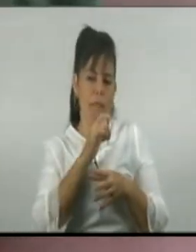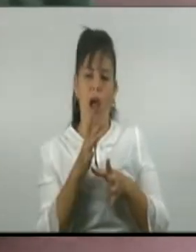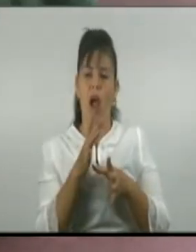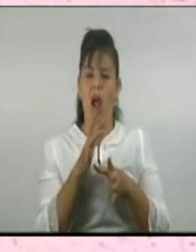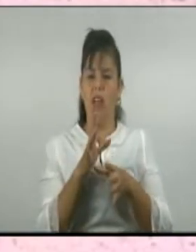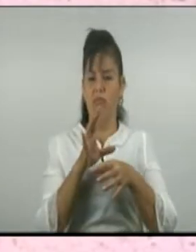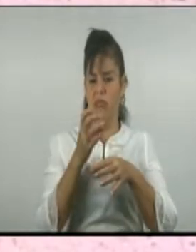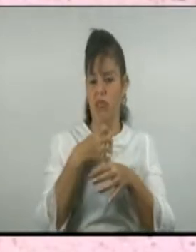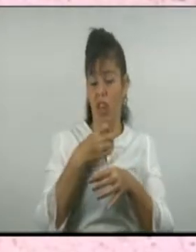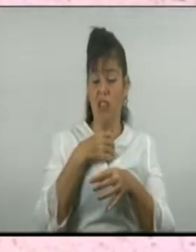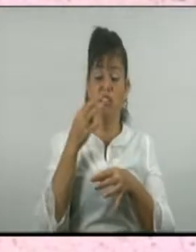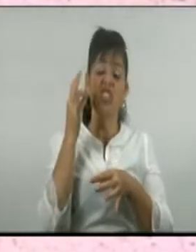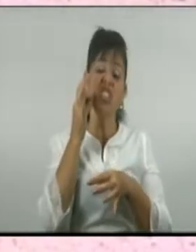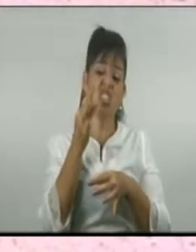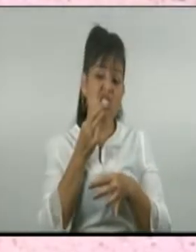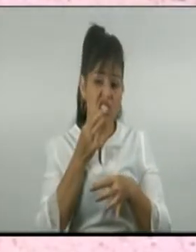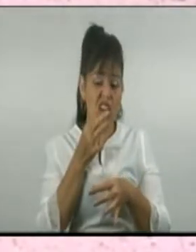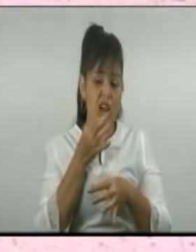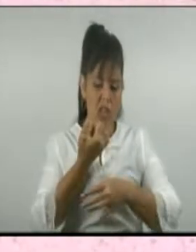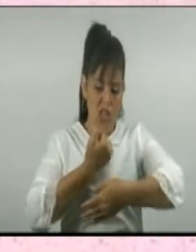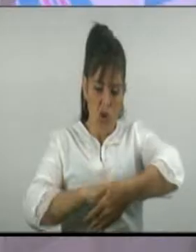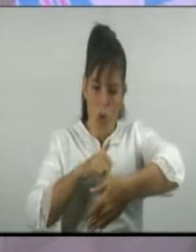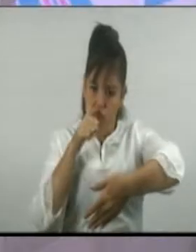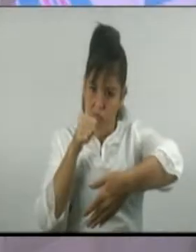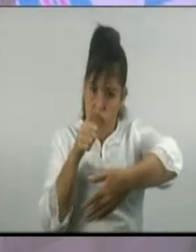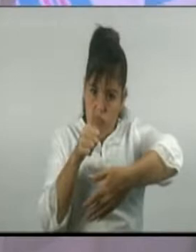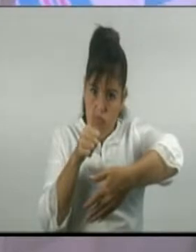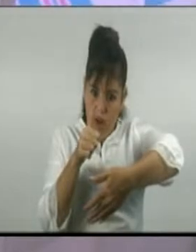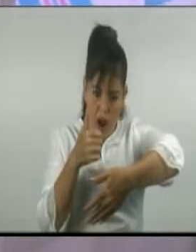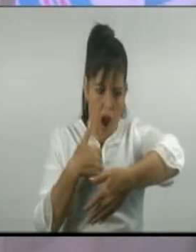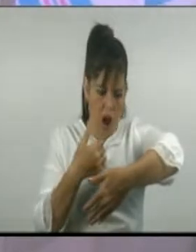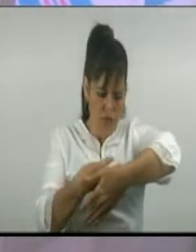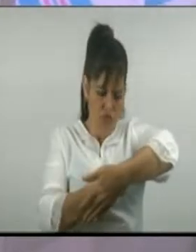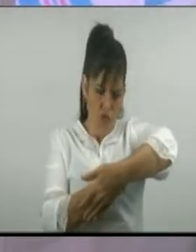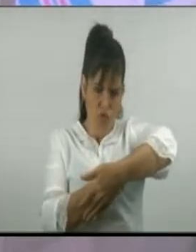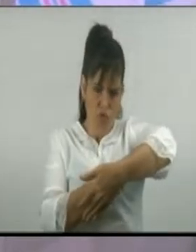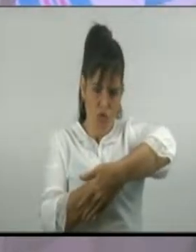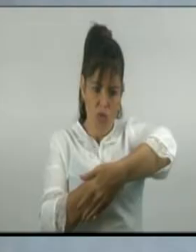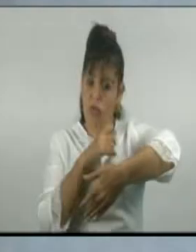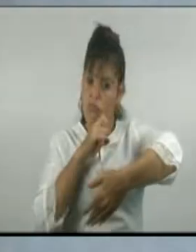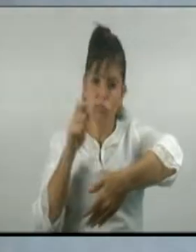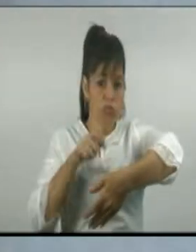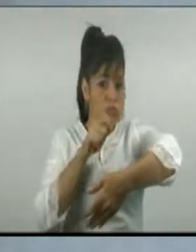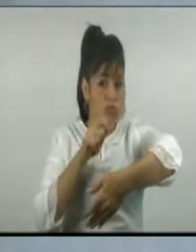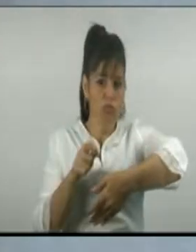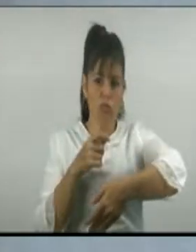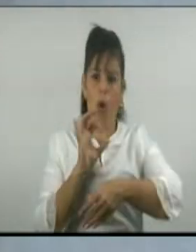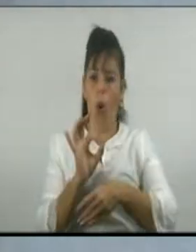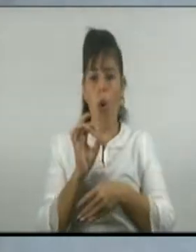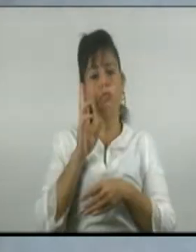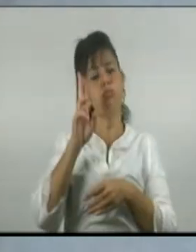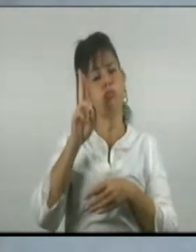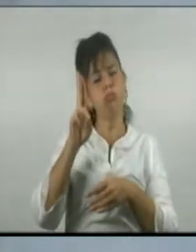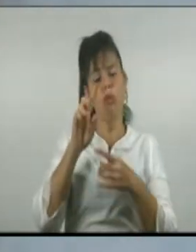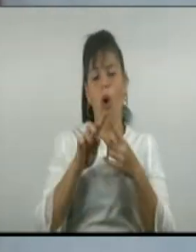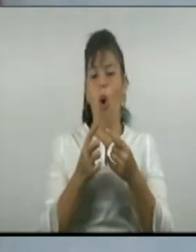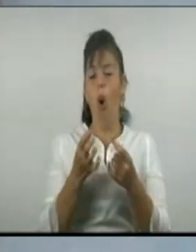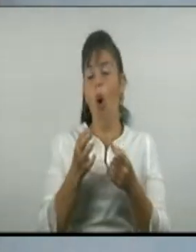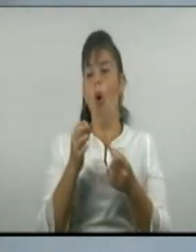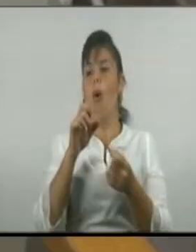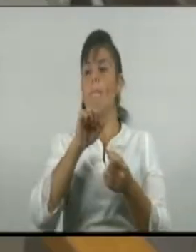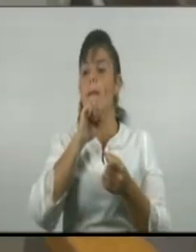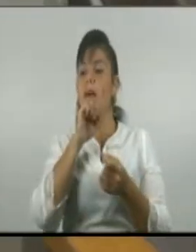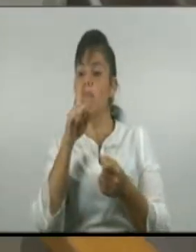infectadas por el vih y sus hijos lactantes víctimas de emergencias complejas como las catástrofes de origen natural